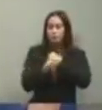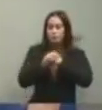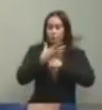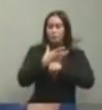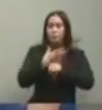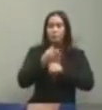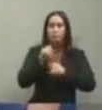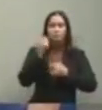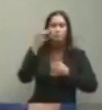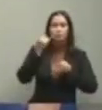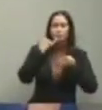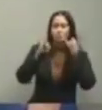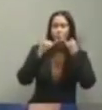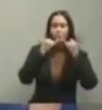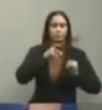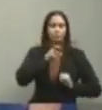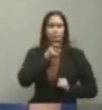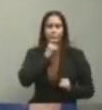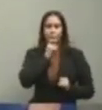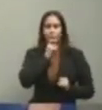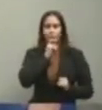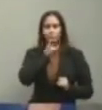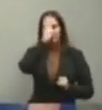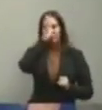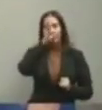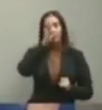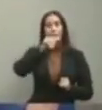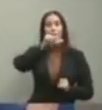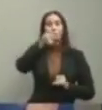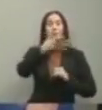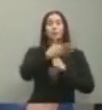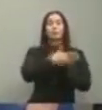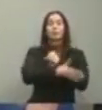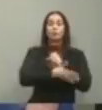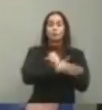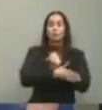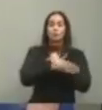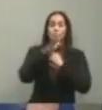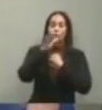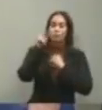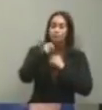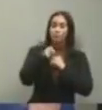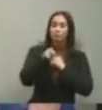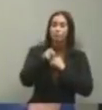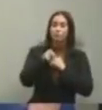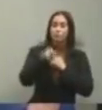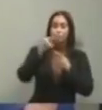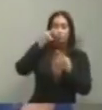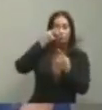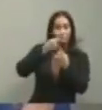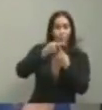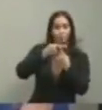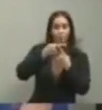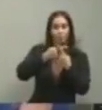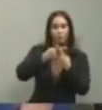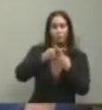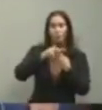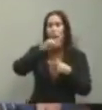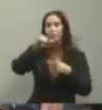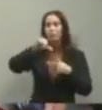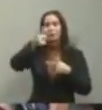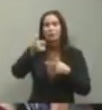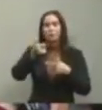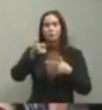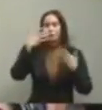mucha noticia falsa que luego en los países que hayan notificado que tienen un caso positivo luego empiezan a decir no